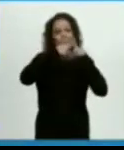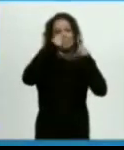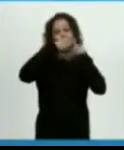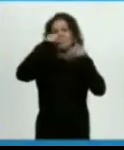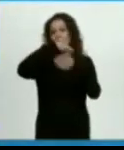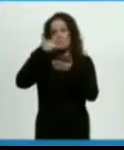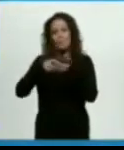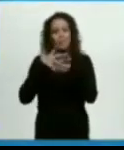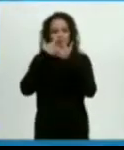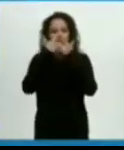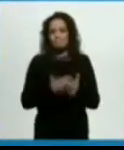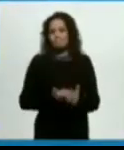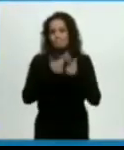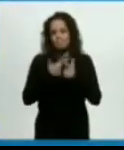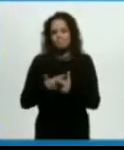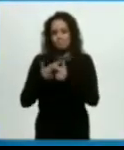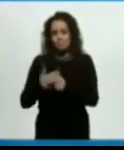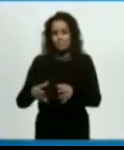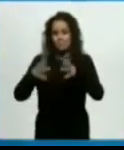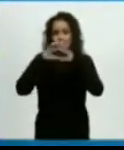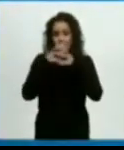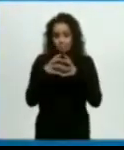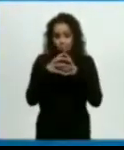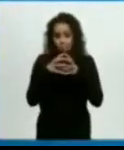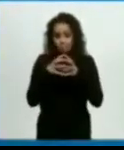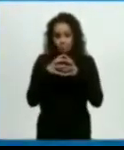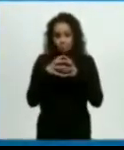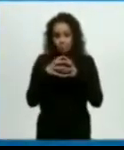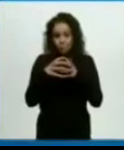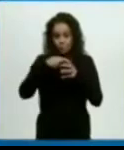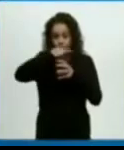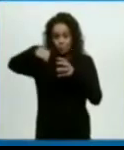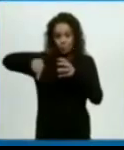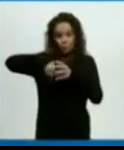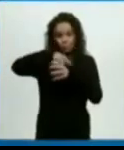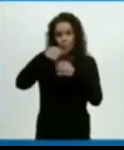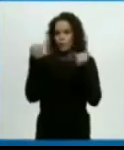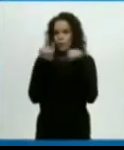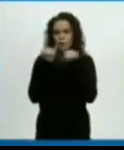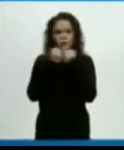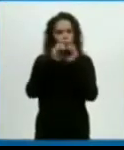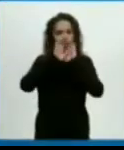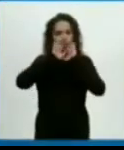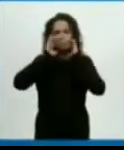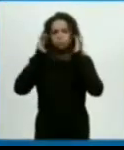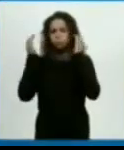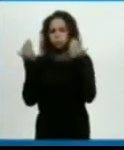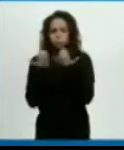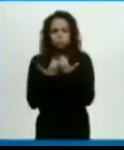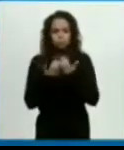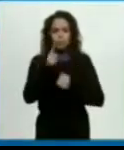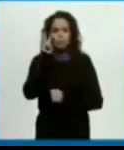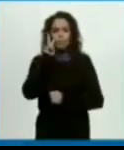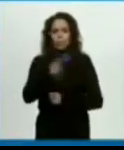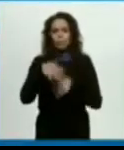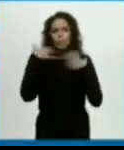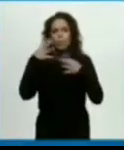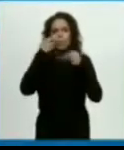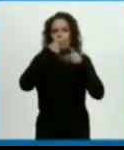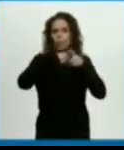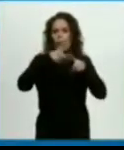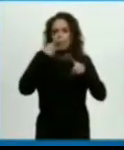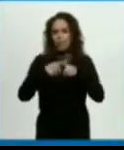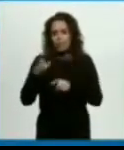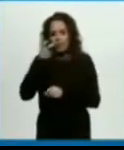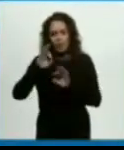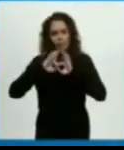lados. Es muy redondo y tiene todos sus lados curvos. Miren cuántos objetos tienen